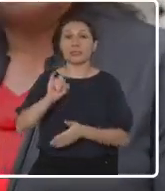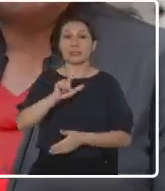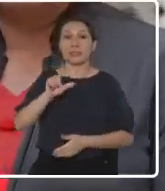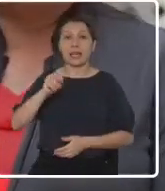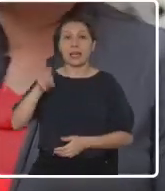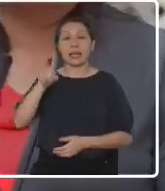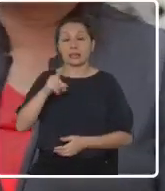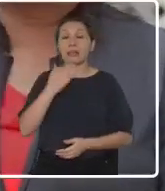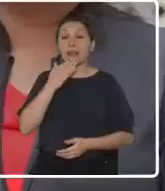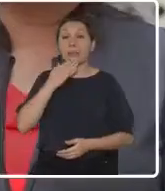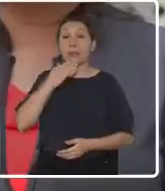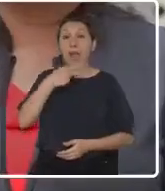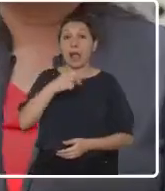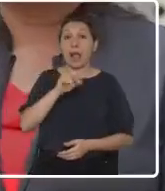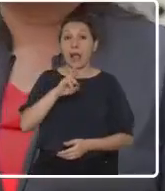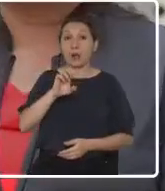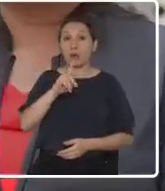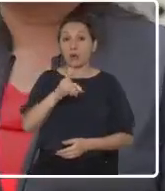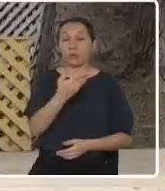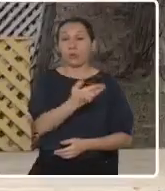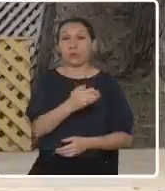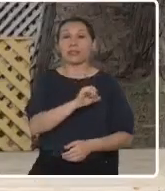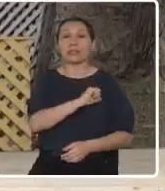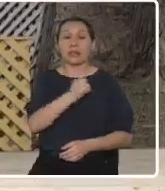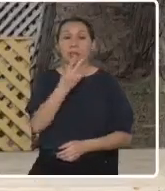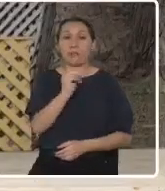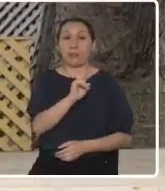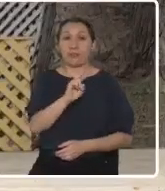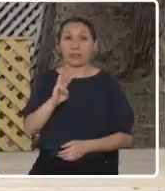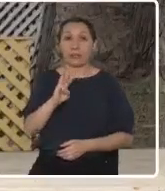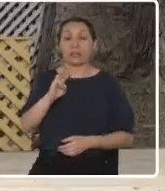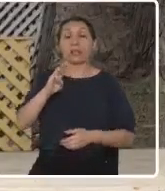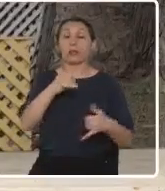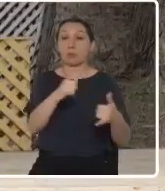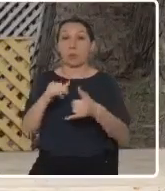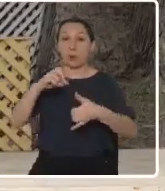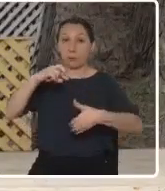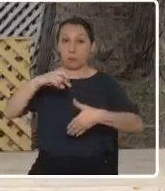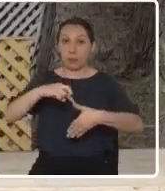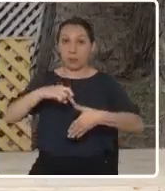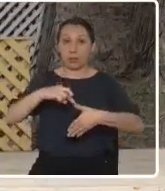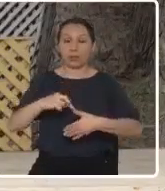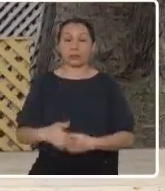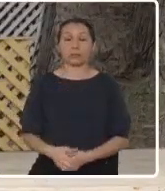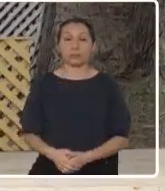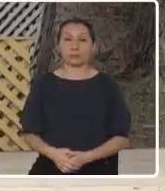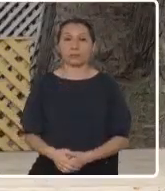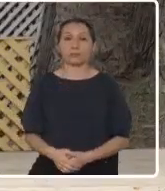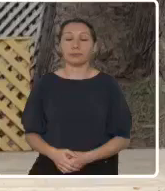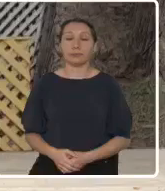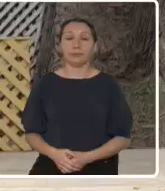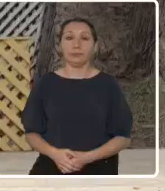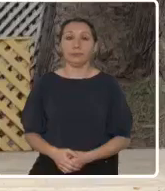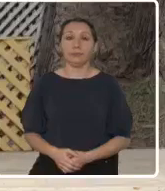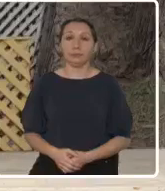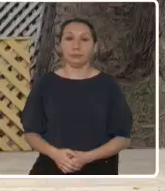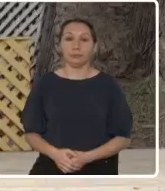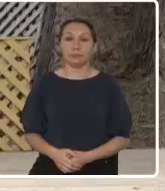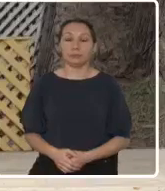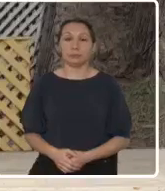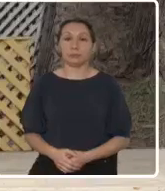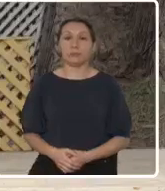Yanes y Harold May Nichols, de Santiago 2023, de los Panamericanos. Vamos a